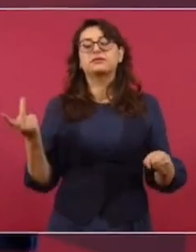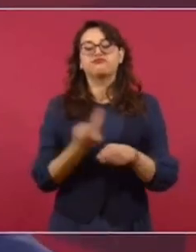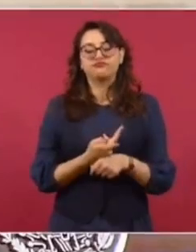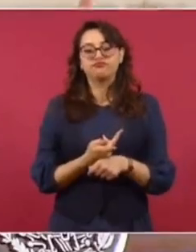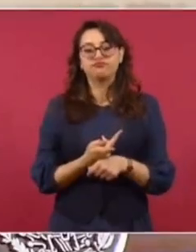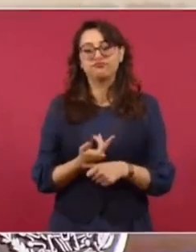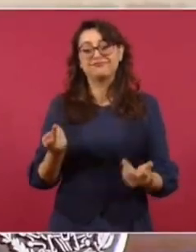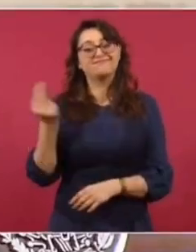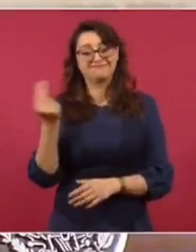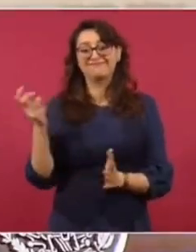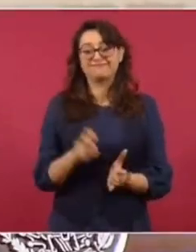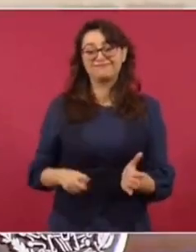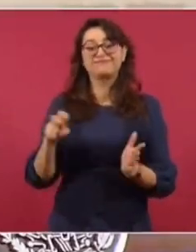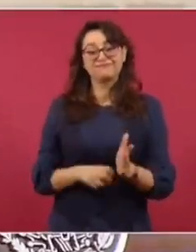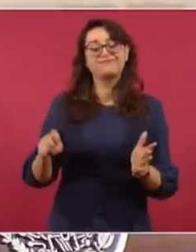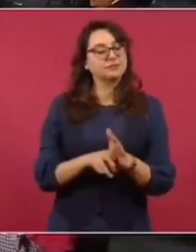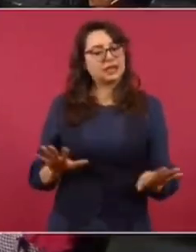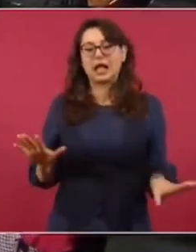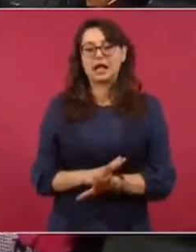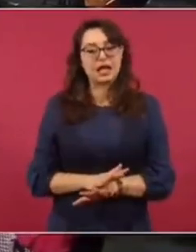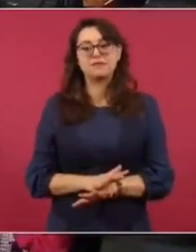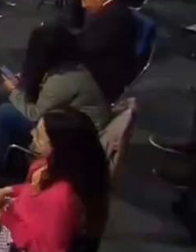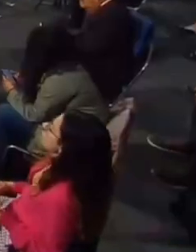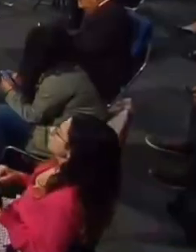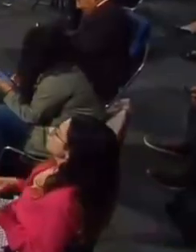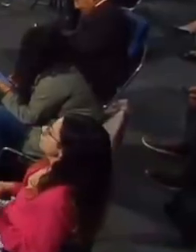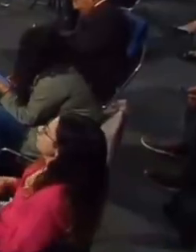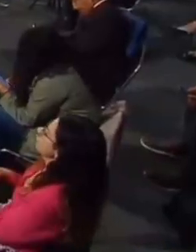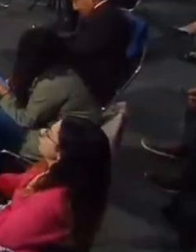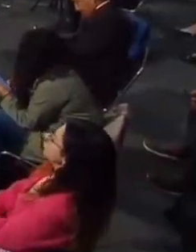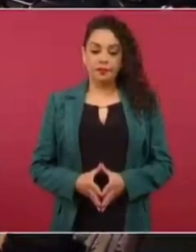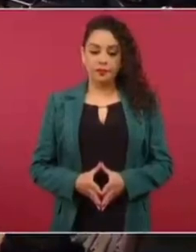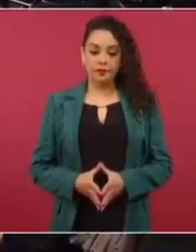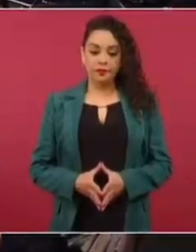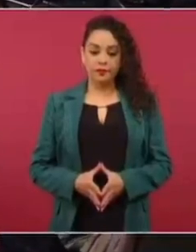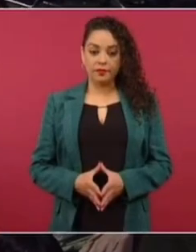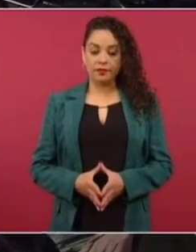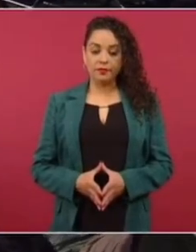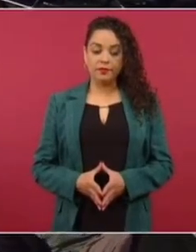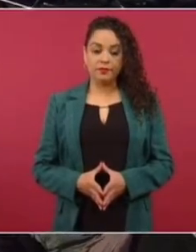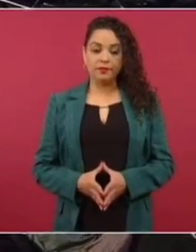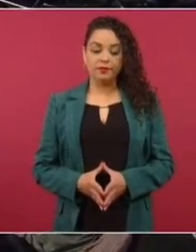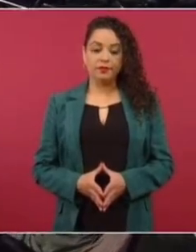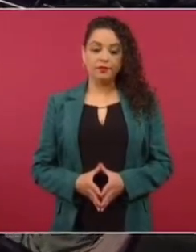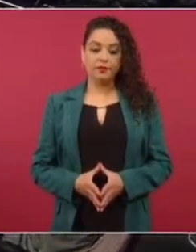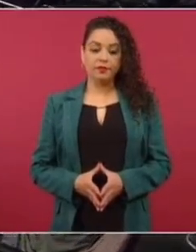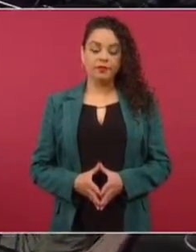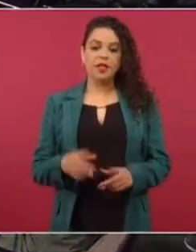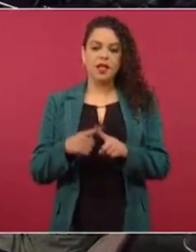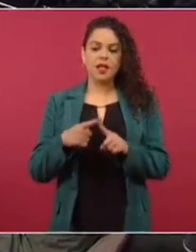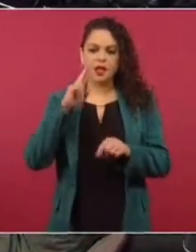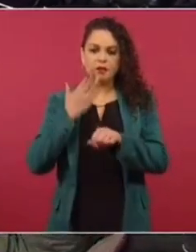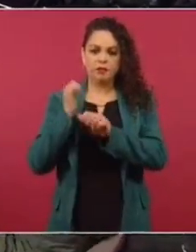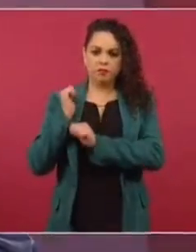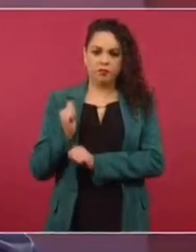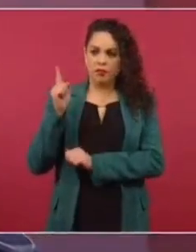tiene que hacer? Llevar a cabo una reforma, esta sí, educativa de fondo, porque es un asunto no de jueces, no de magistrados, no de